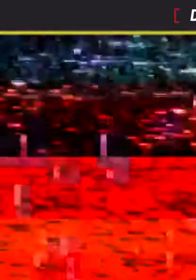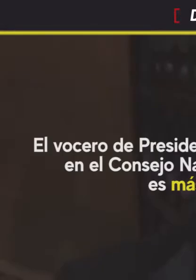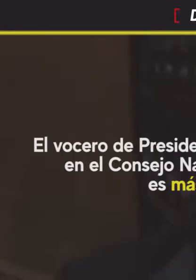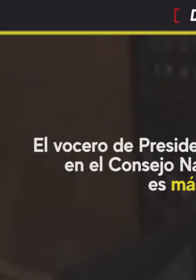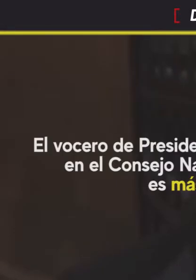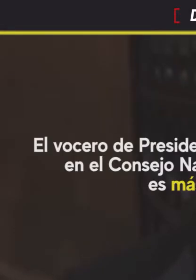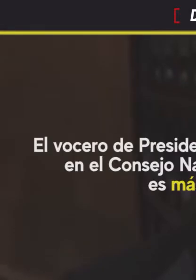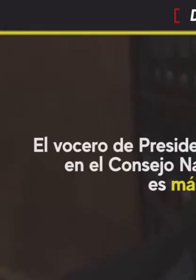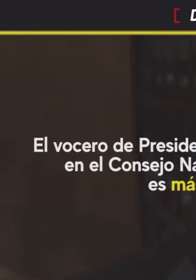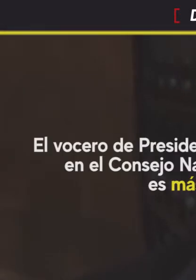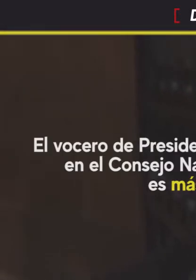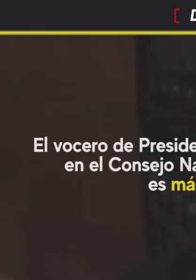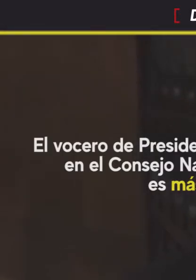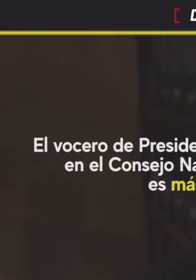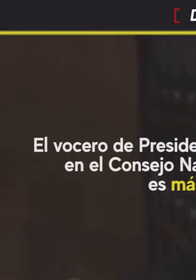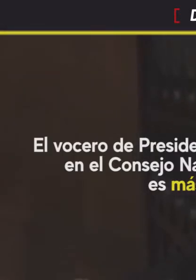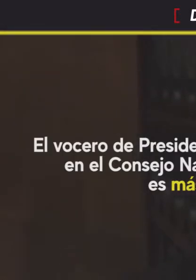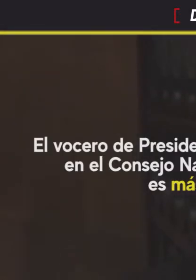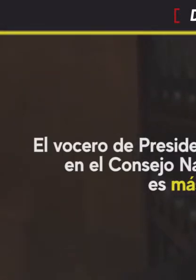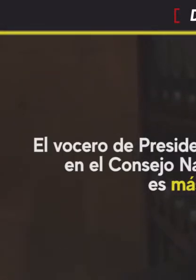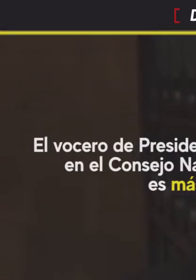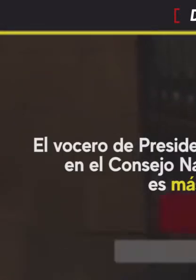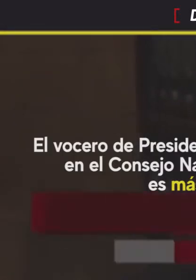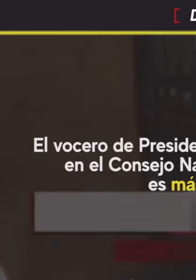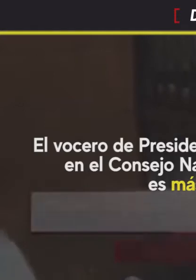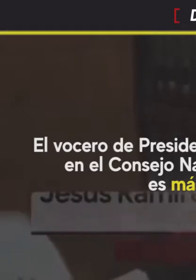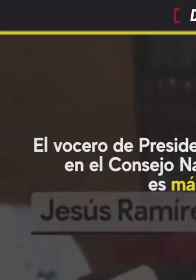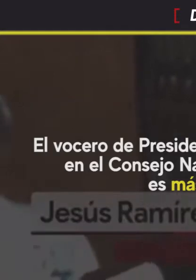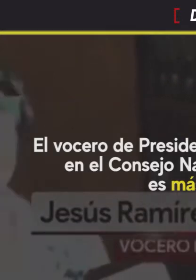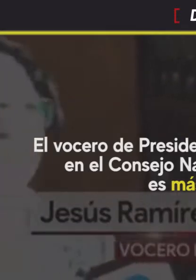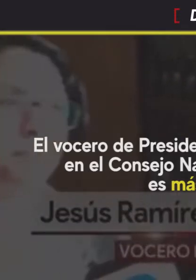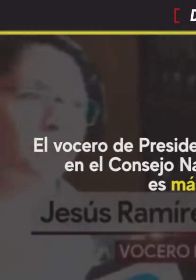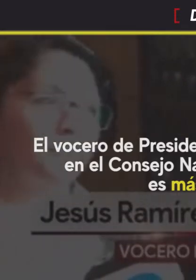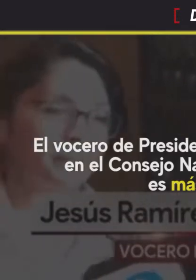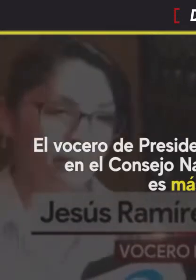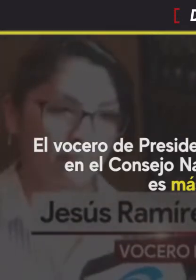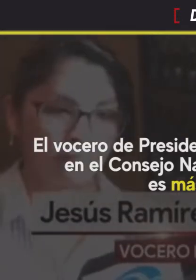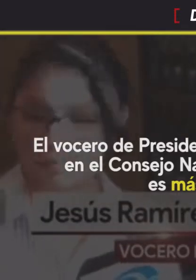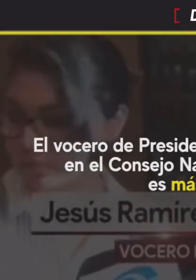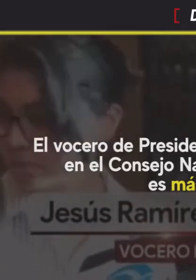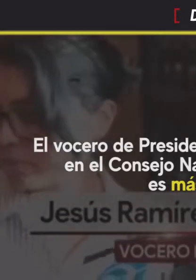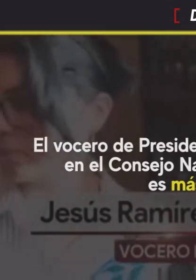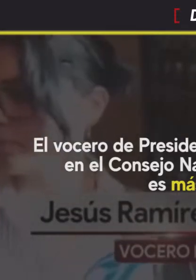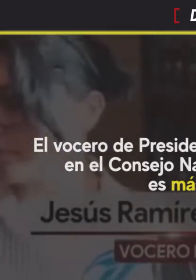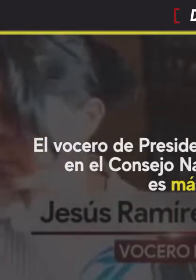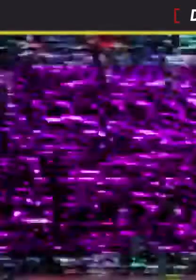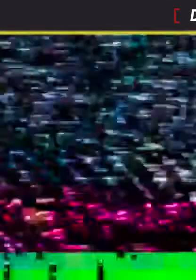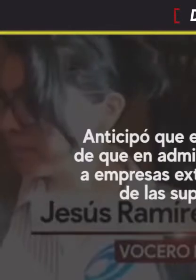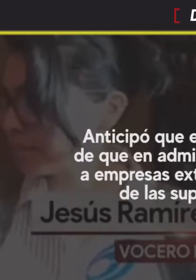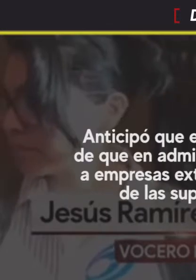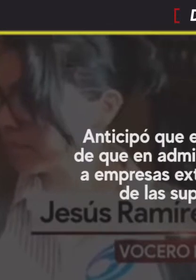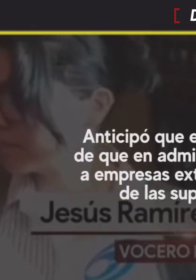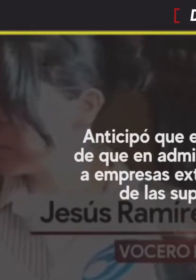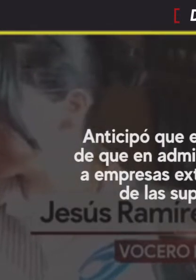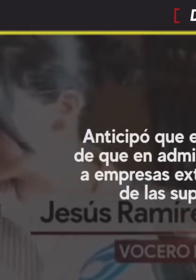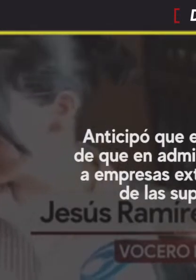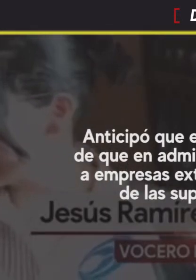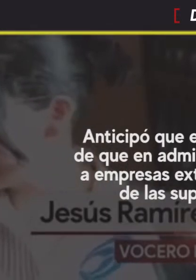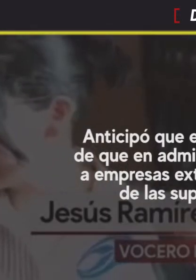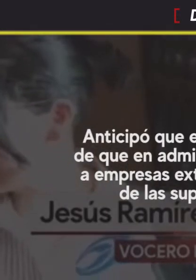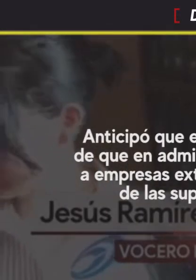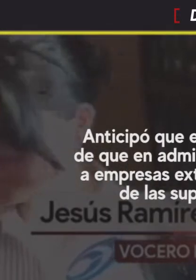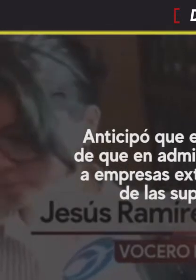En el caso de Conacyt ha habido irregularidades muy grandes, mucho más grandes que la estafa maestra, que ha causado un escándalo